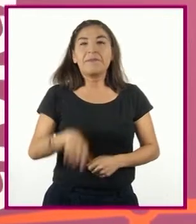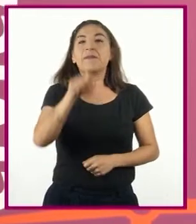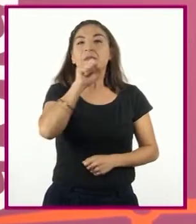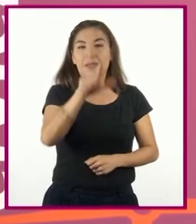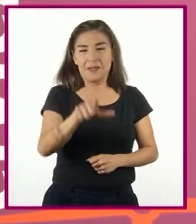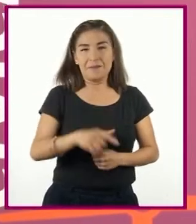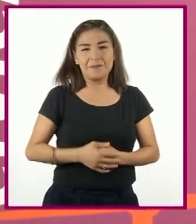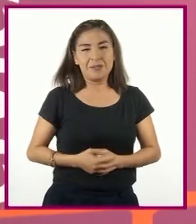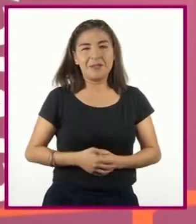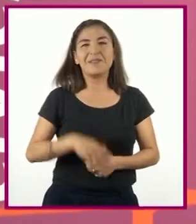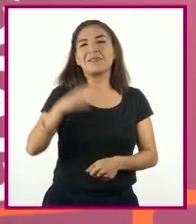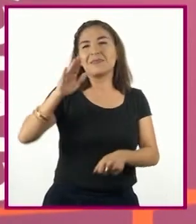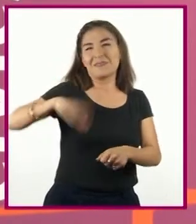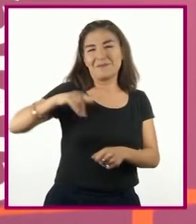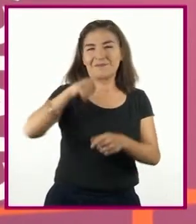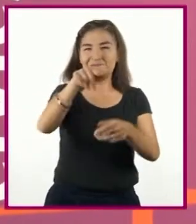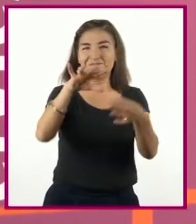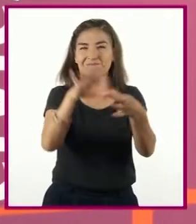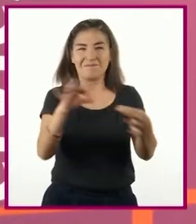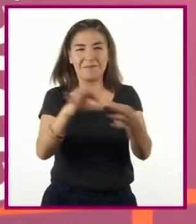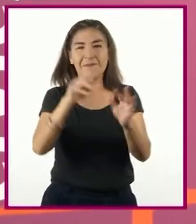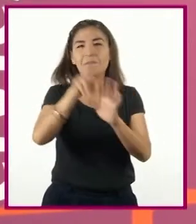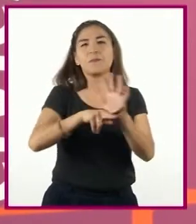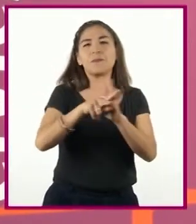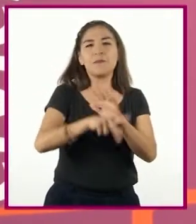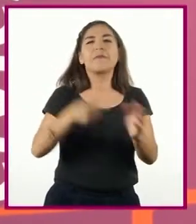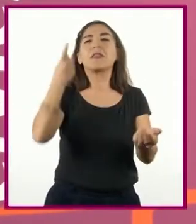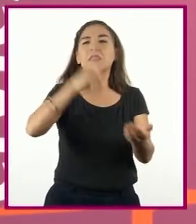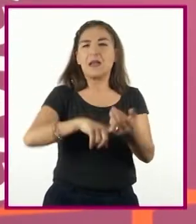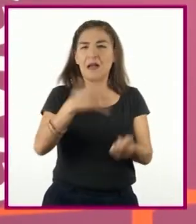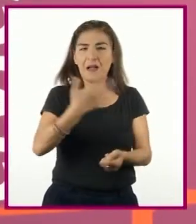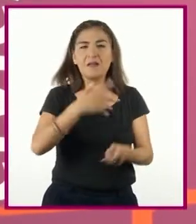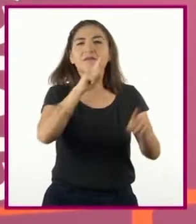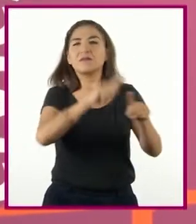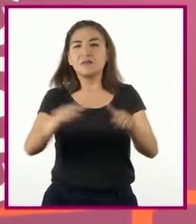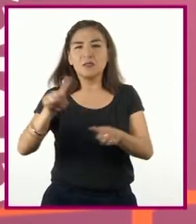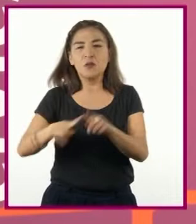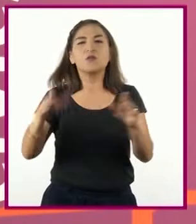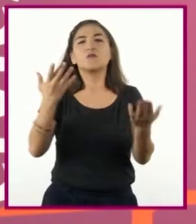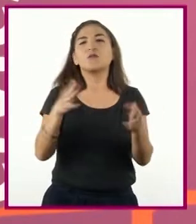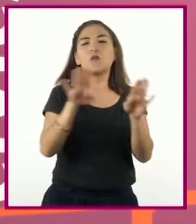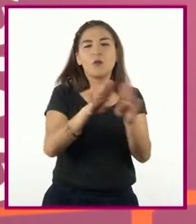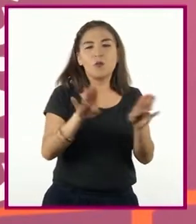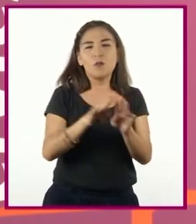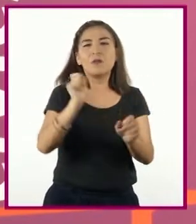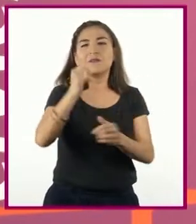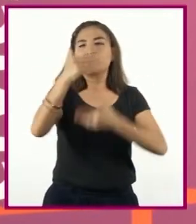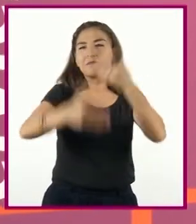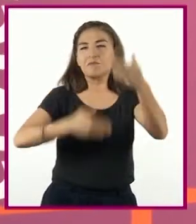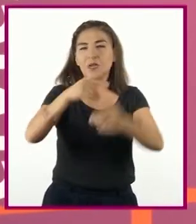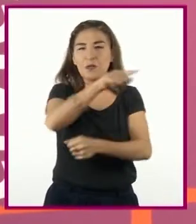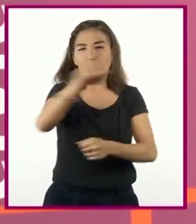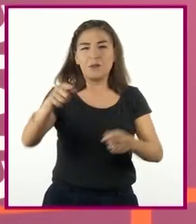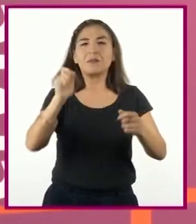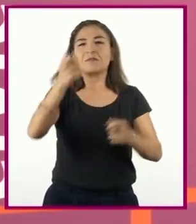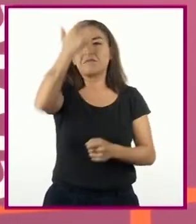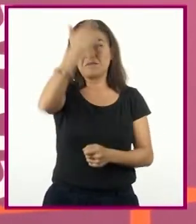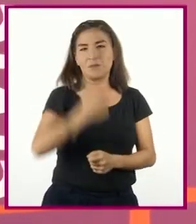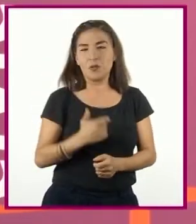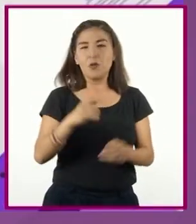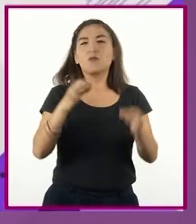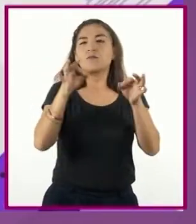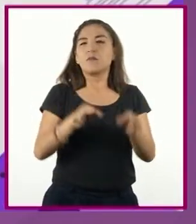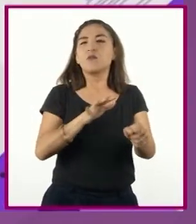Asimismo, como se mencionó en el video, existe una serie de factores que influyen en la construcción de la identidad, los cuales